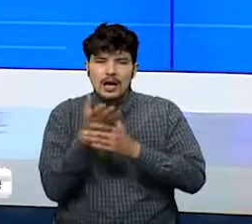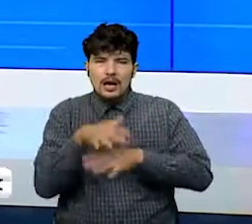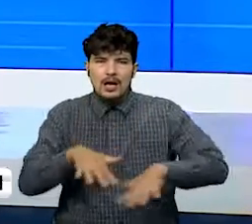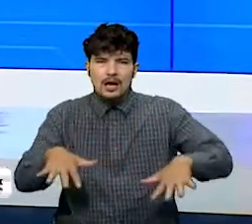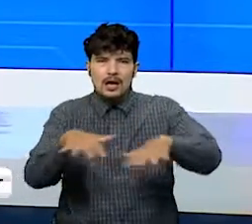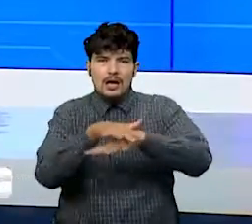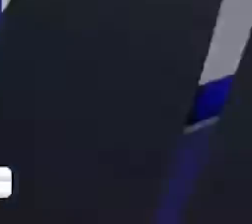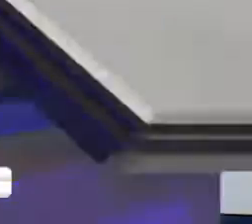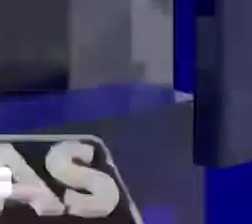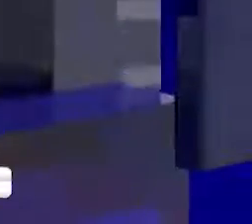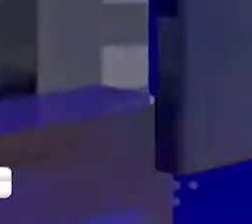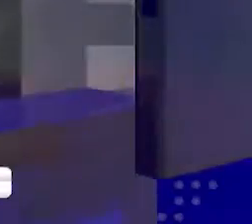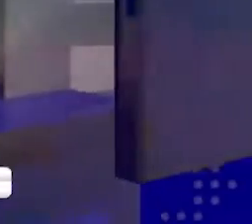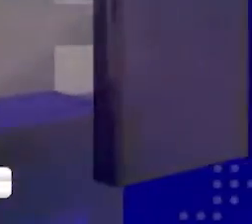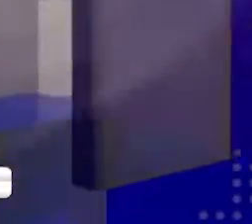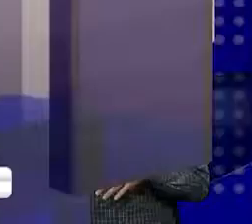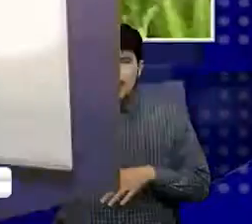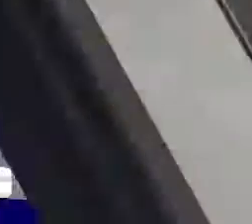información. Adelante.